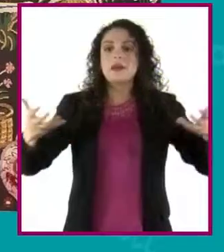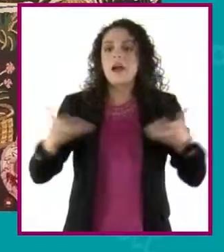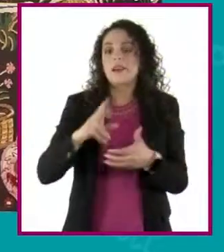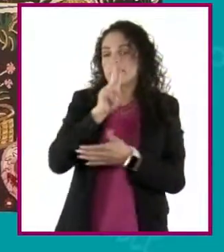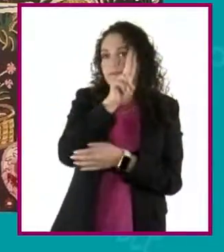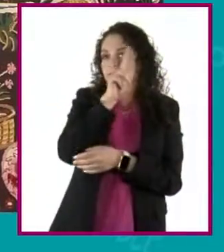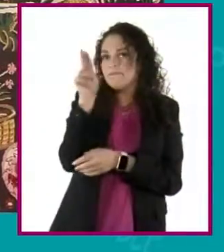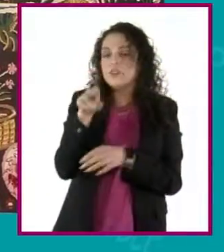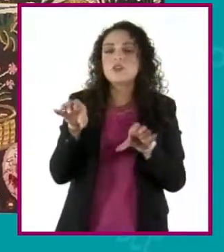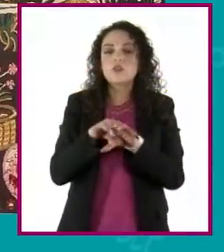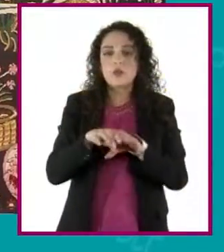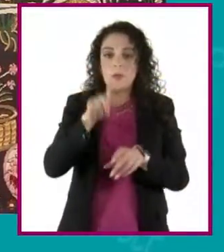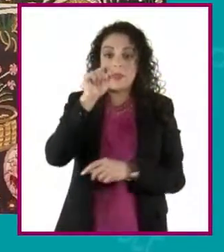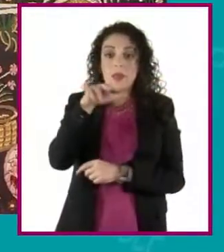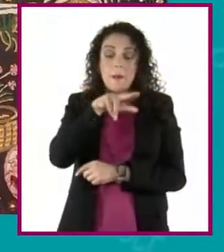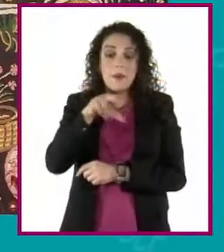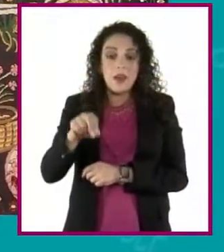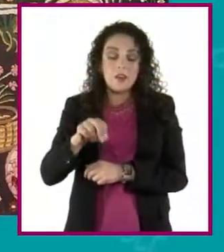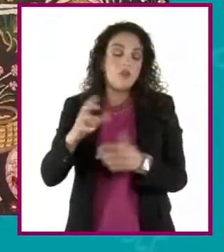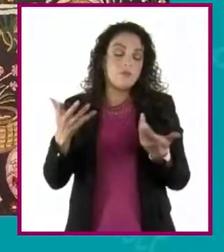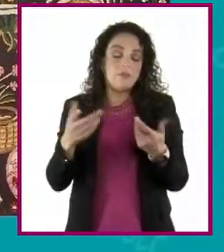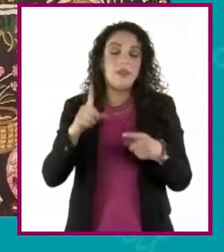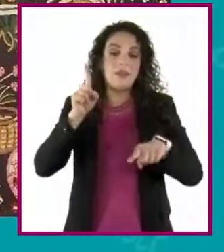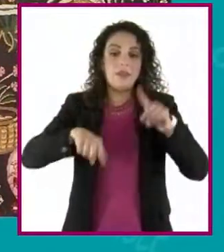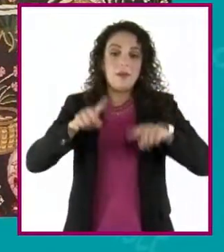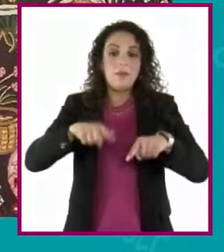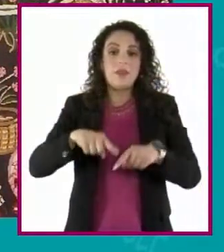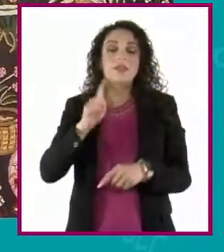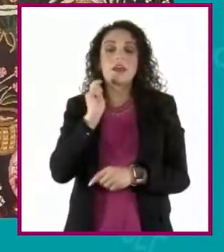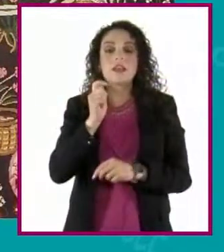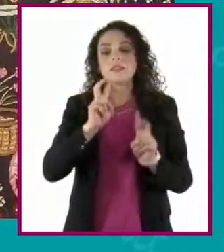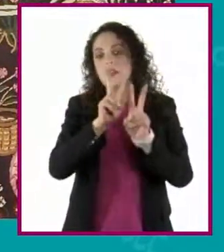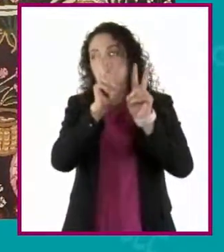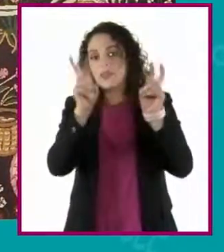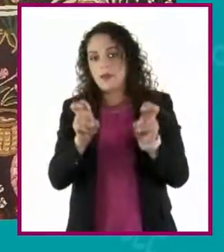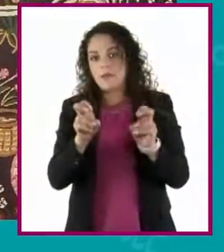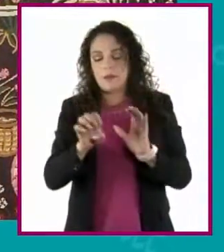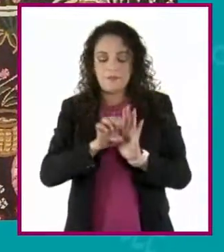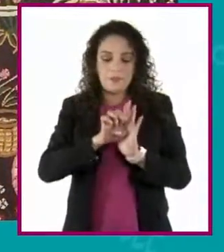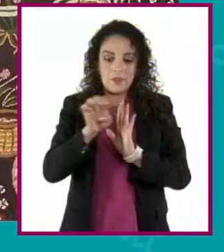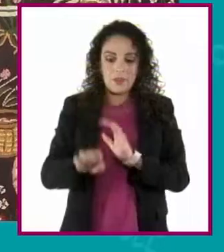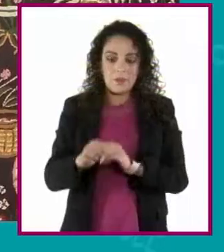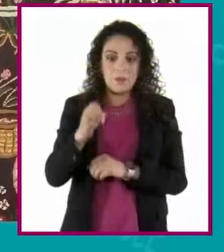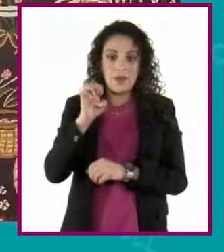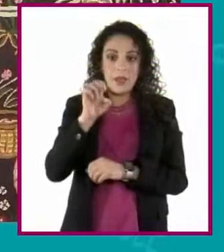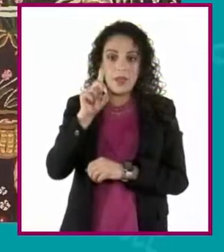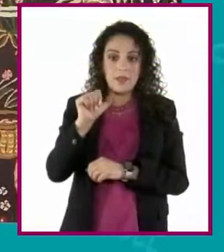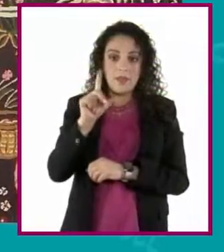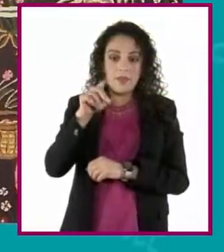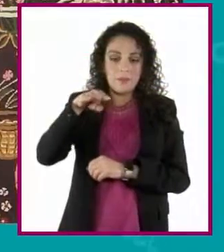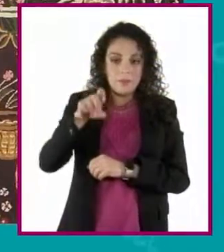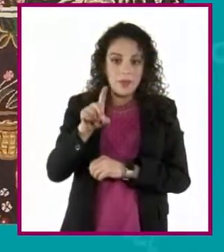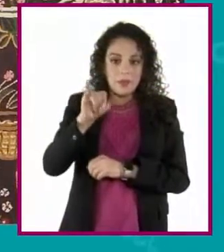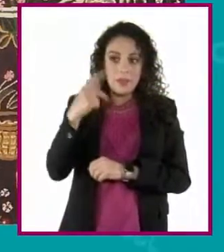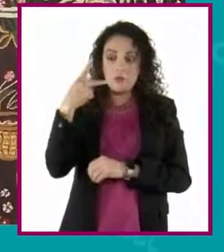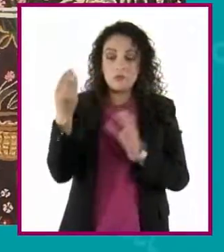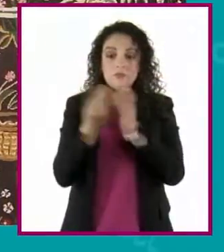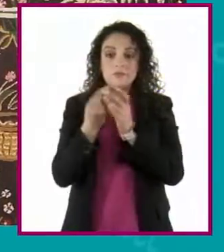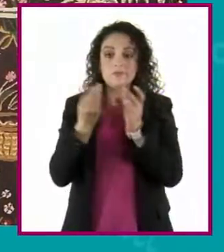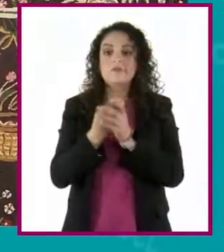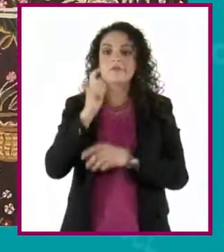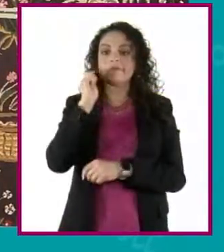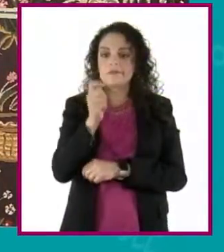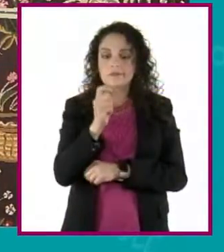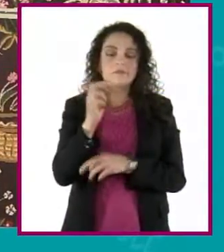de objetos y figuras según su importancia temática. Durante la Edad Media, por ejemplo, el dibujo tenía fines más religiosos que de fidelidad a